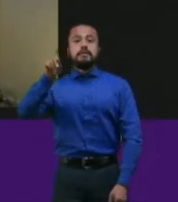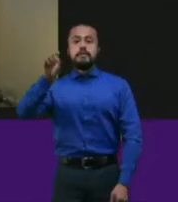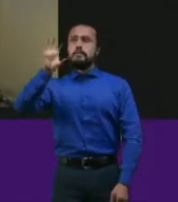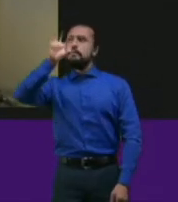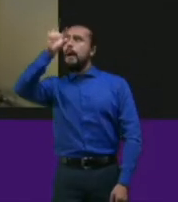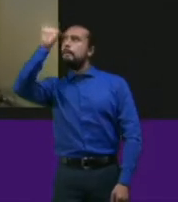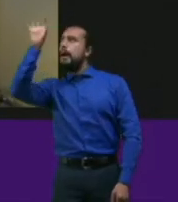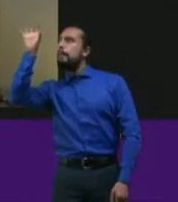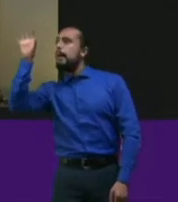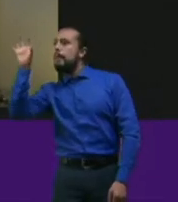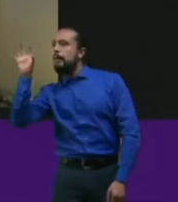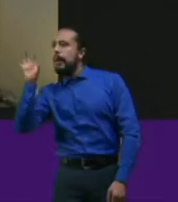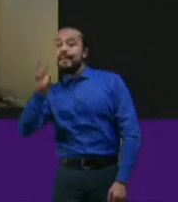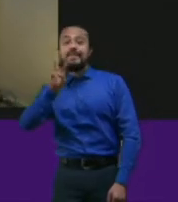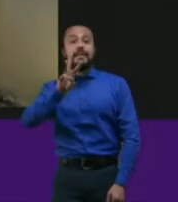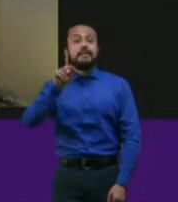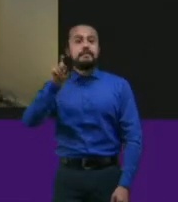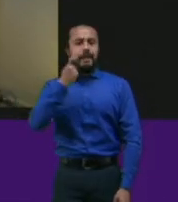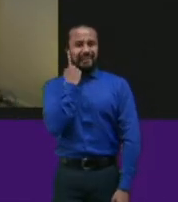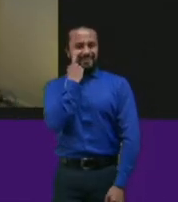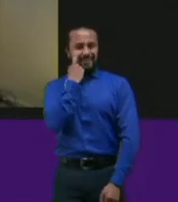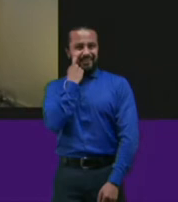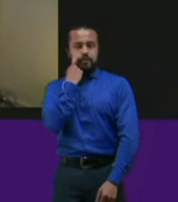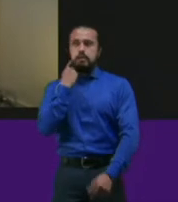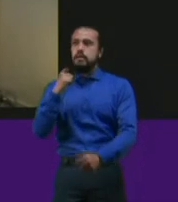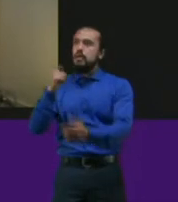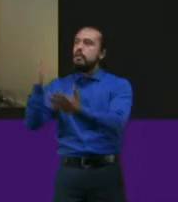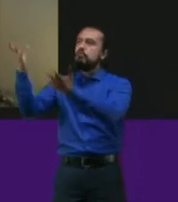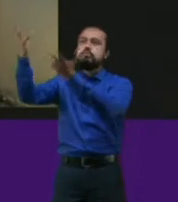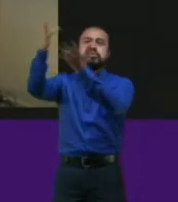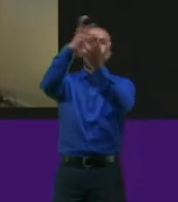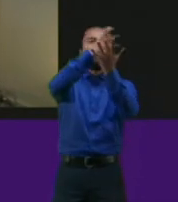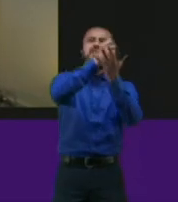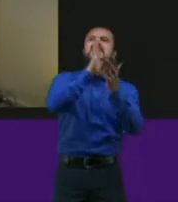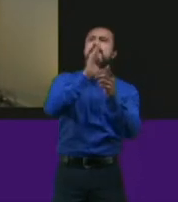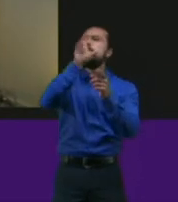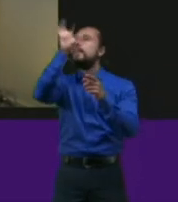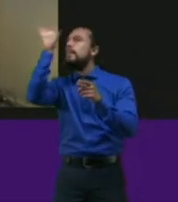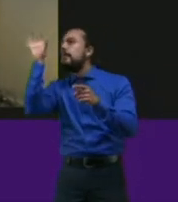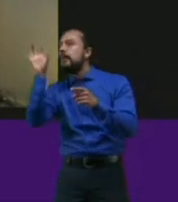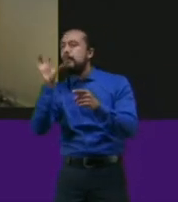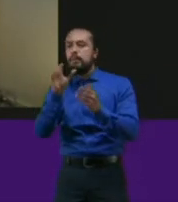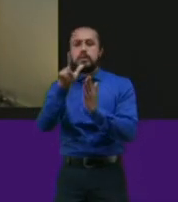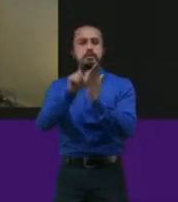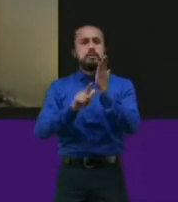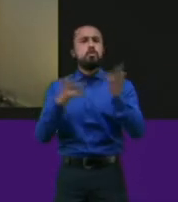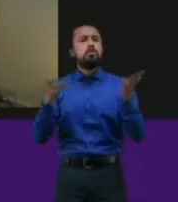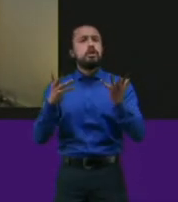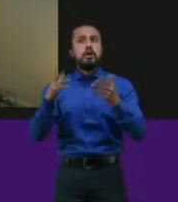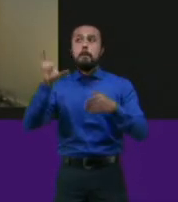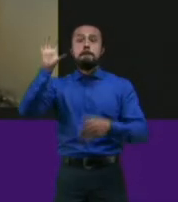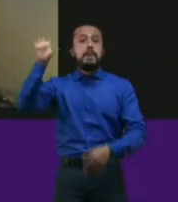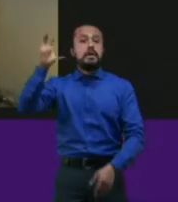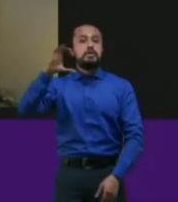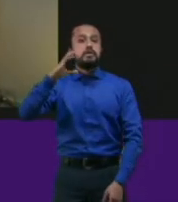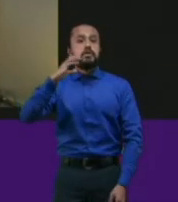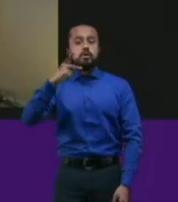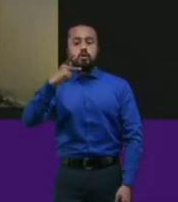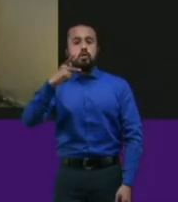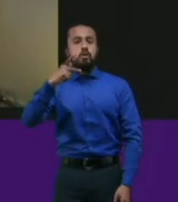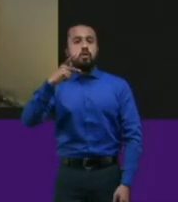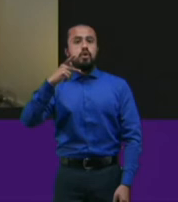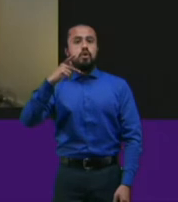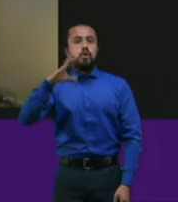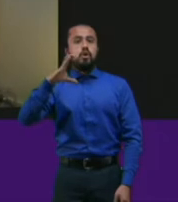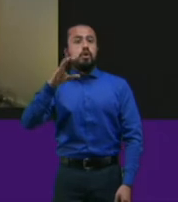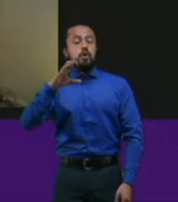mundo. Ayer pedimos el listado y se inscribieron hasta en el Congo. Entonces, bueno, felices de que nos escuchen. Bueno,